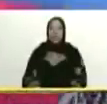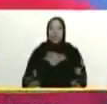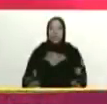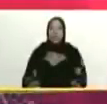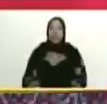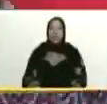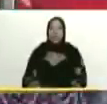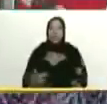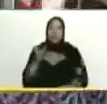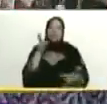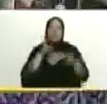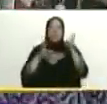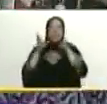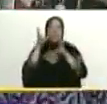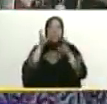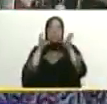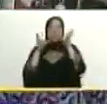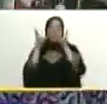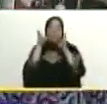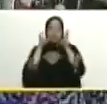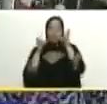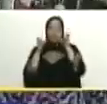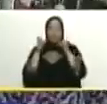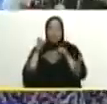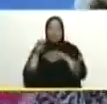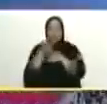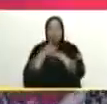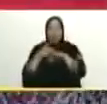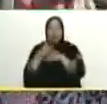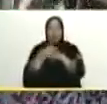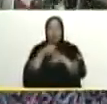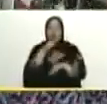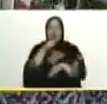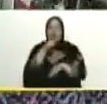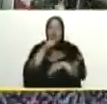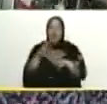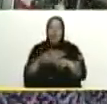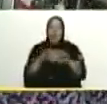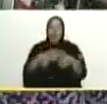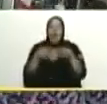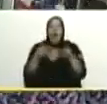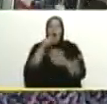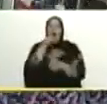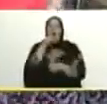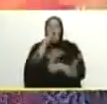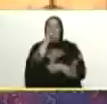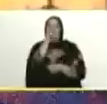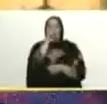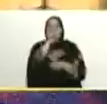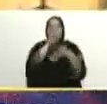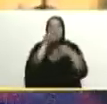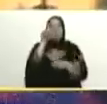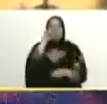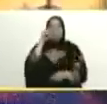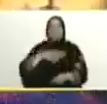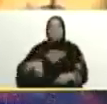Mira aquí, la Milicia Nacional Bolivariana me trae un regalo por los 21 años de la victoria de la Revolución de